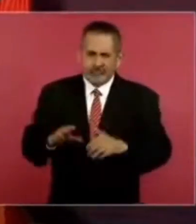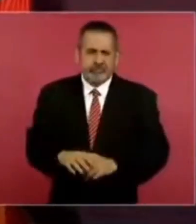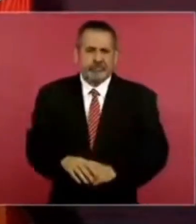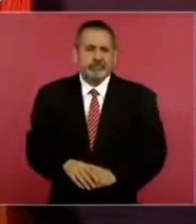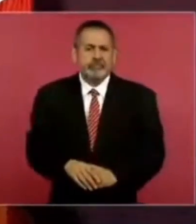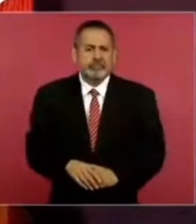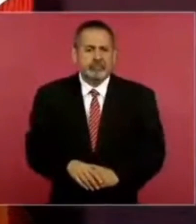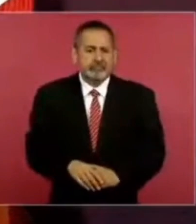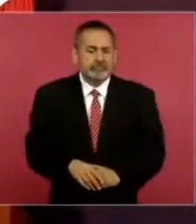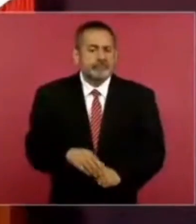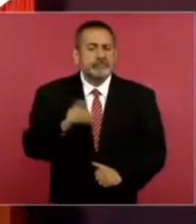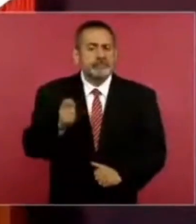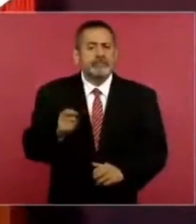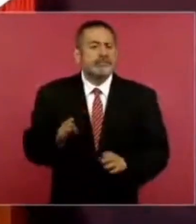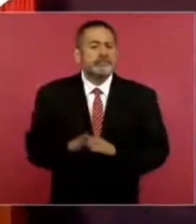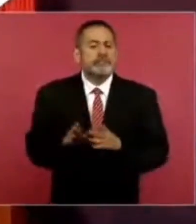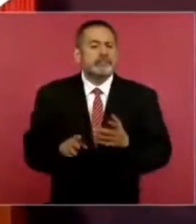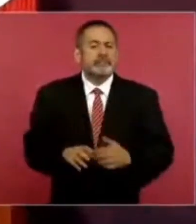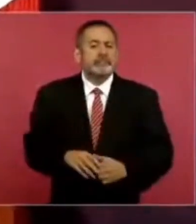Nada más